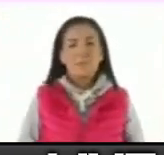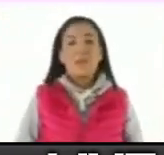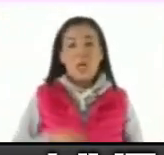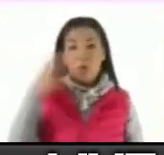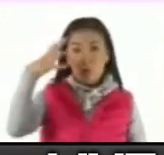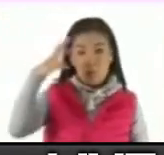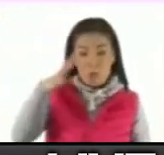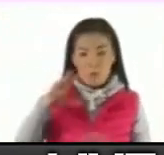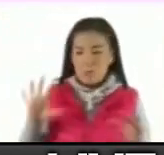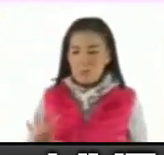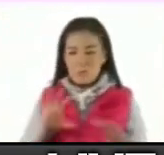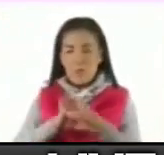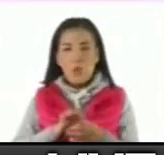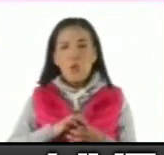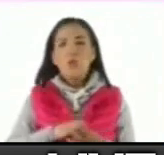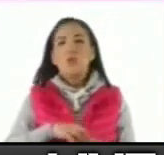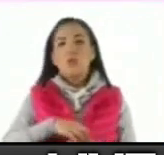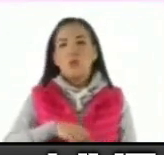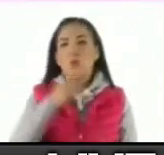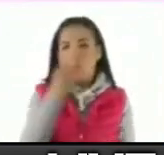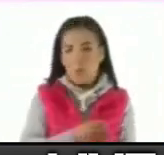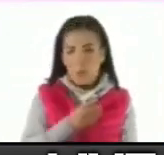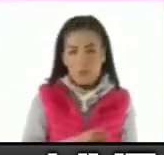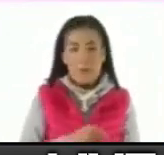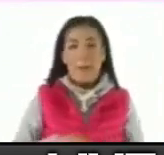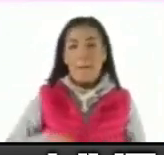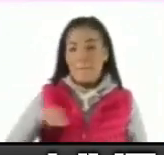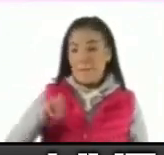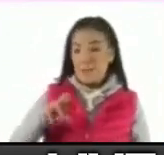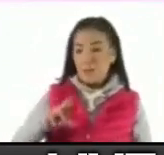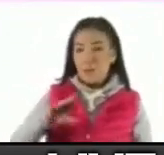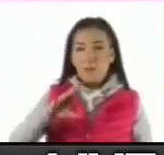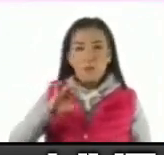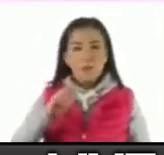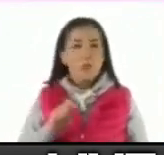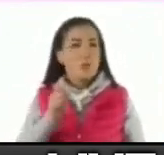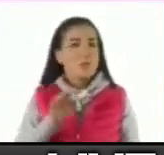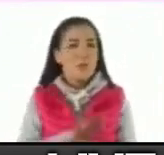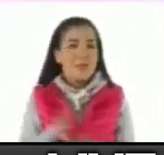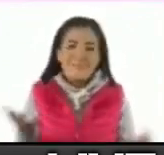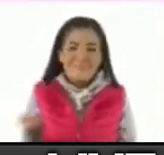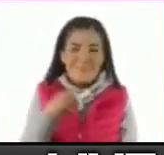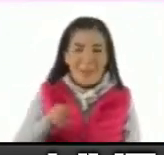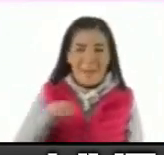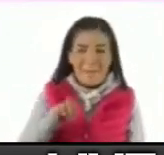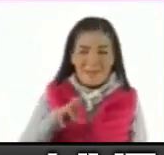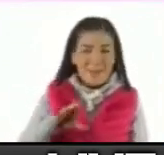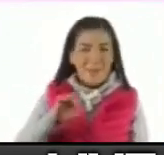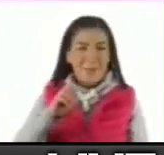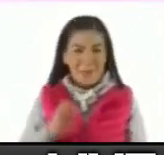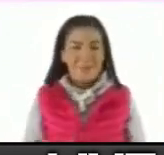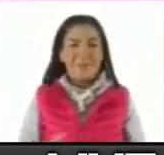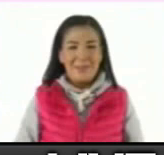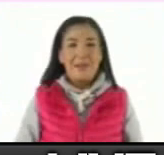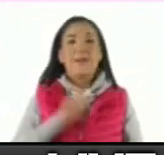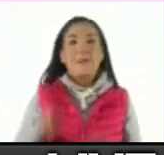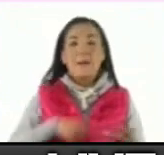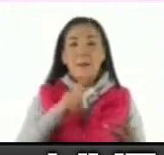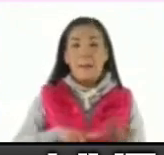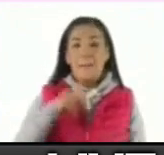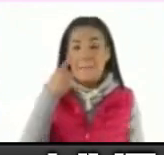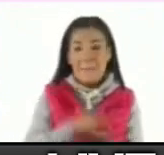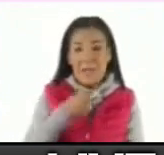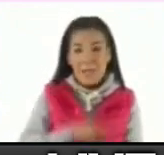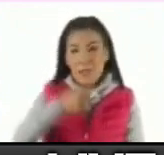el oro. El mercurio, imaginen aquel elemento químico. Es obvio, ¿no? El cobre correspondía a Venus, la plata con la